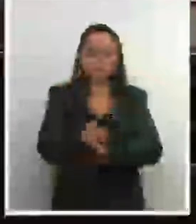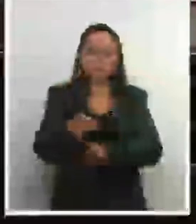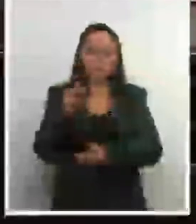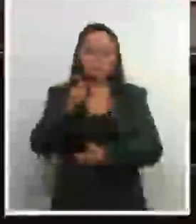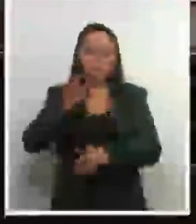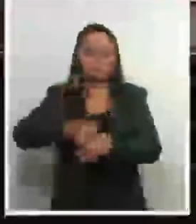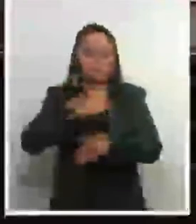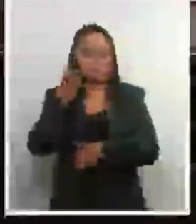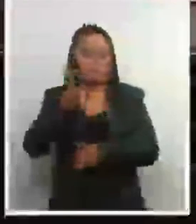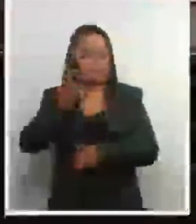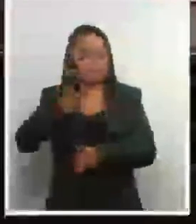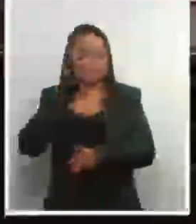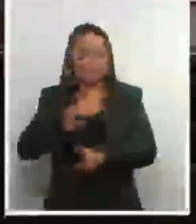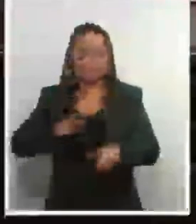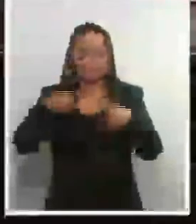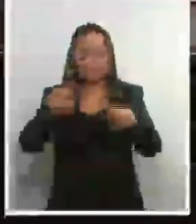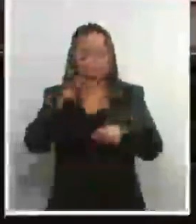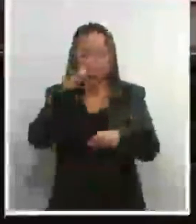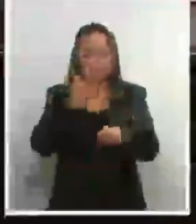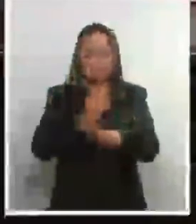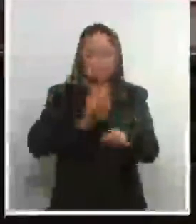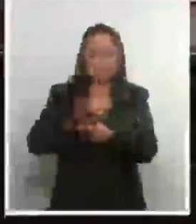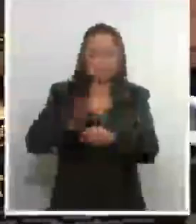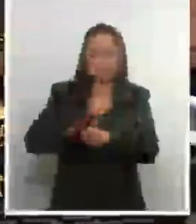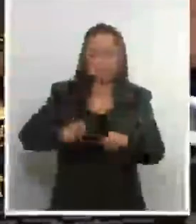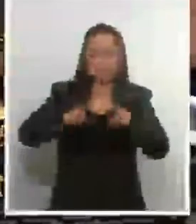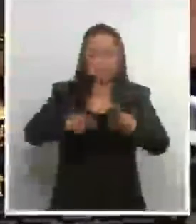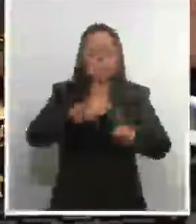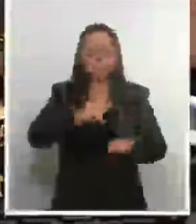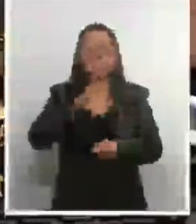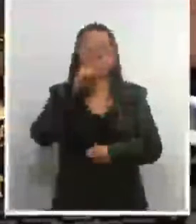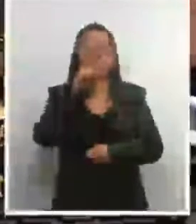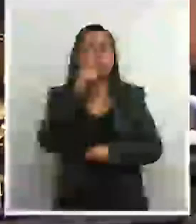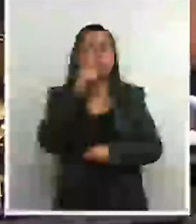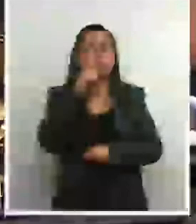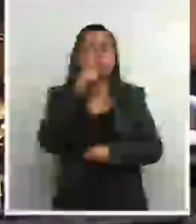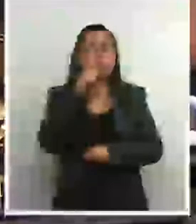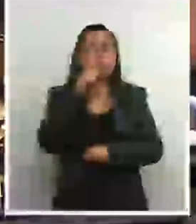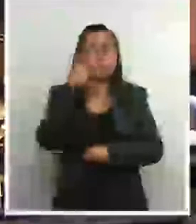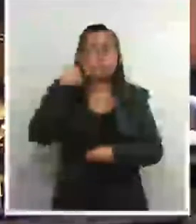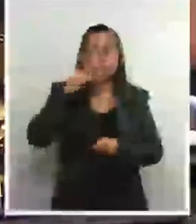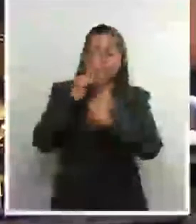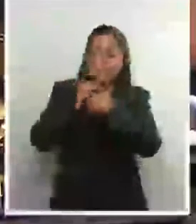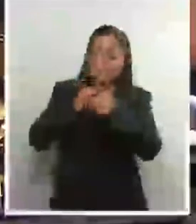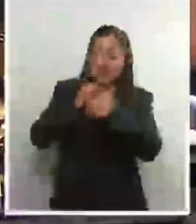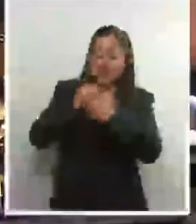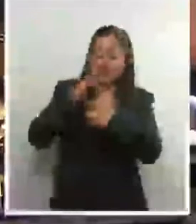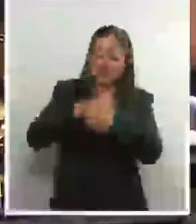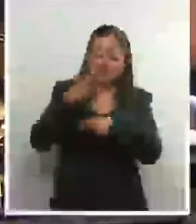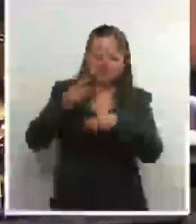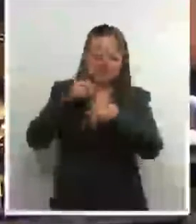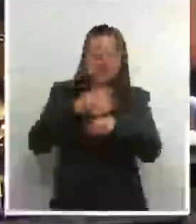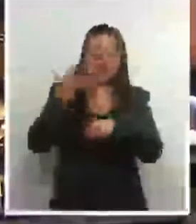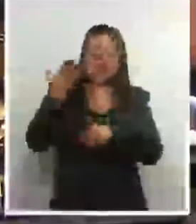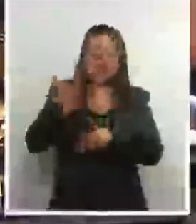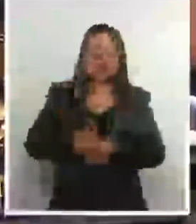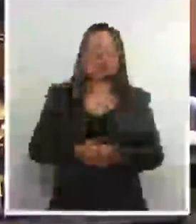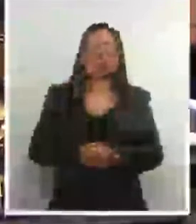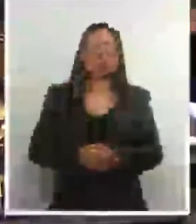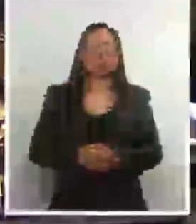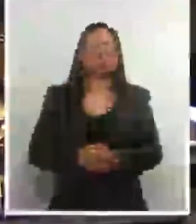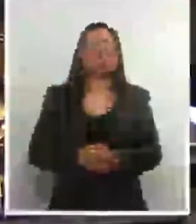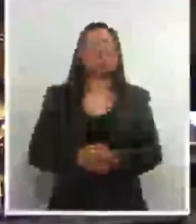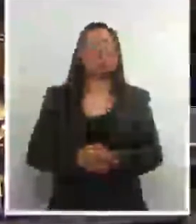tales efectos tendrá bajo su mando inmediato a la Policía de investigación.